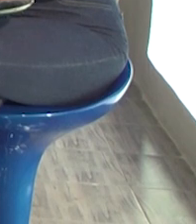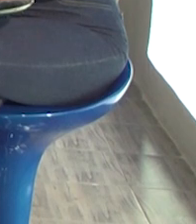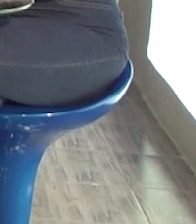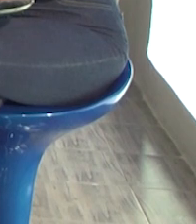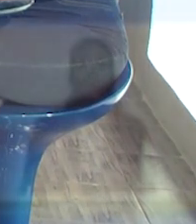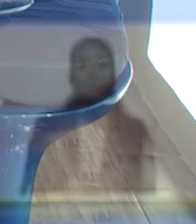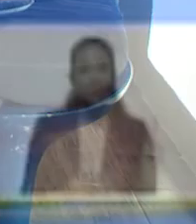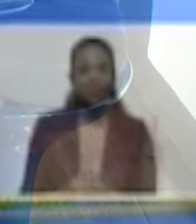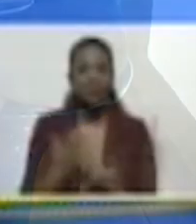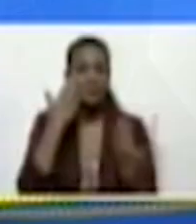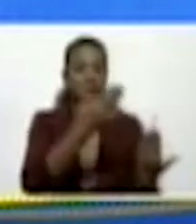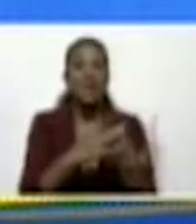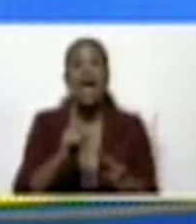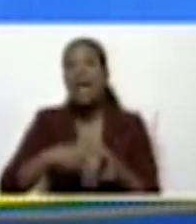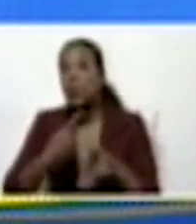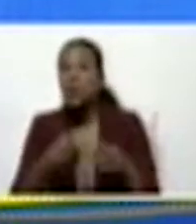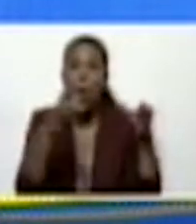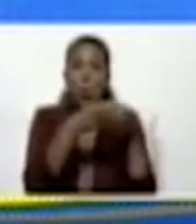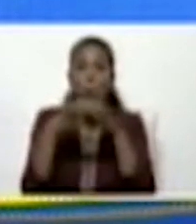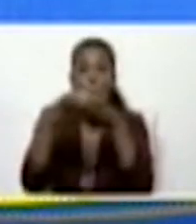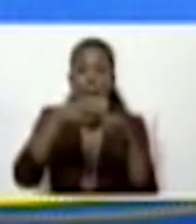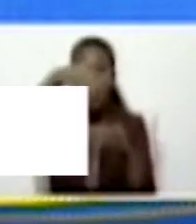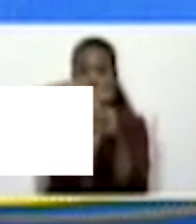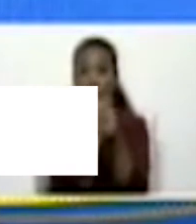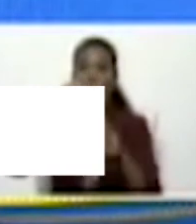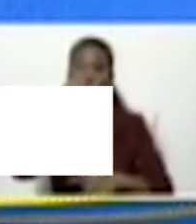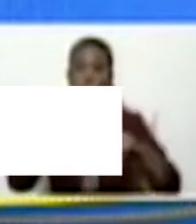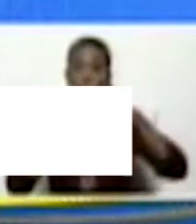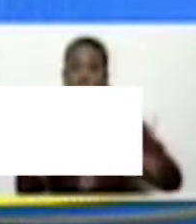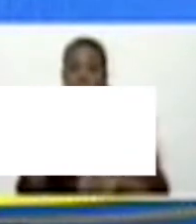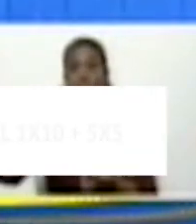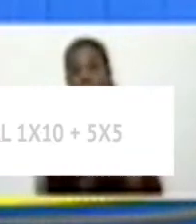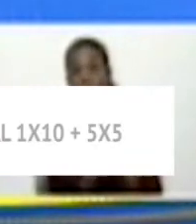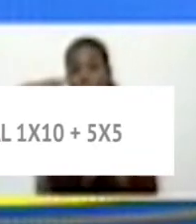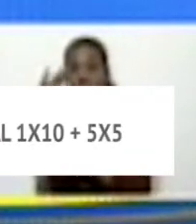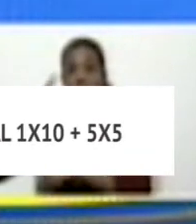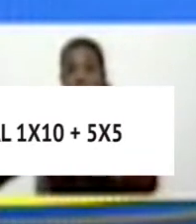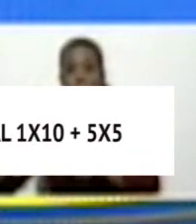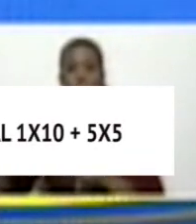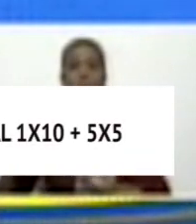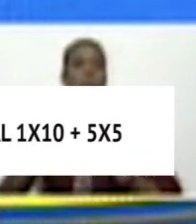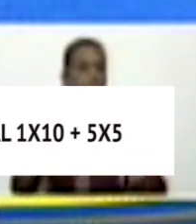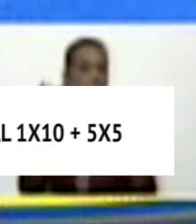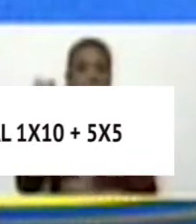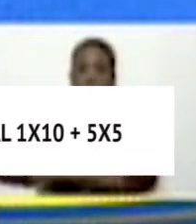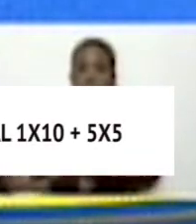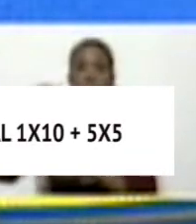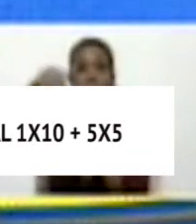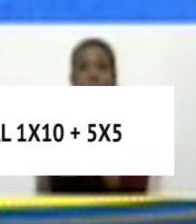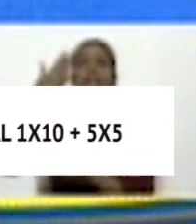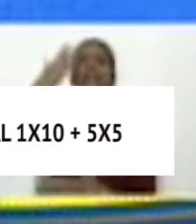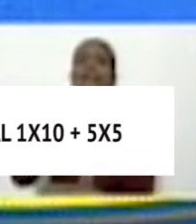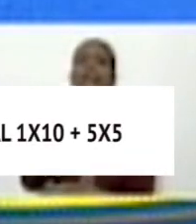5x5. Y entonces el equipo de maquinaria electoral 1x10, 5 más 5 en defensa del voto, ¿quién sabe más de